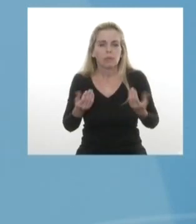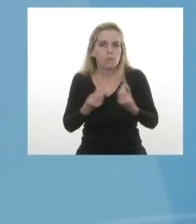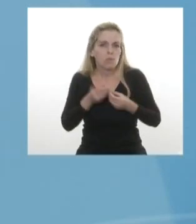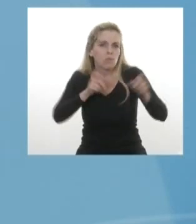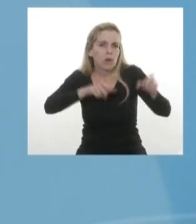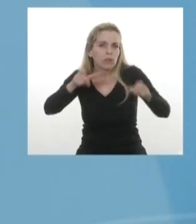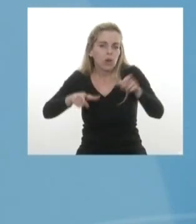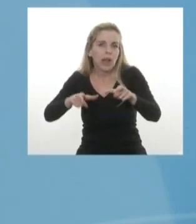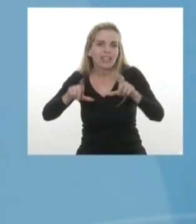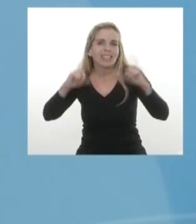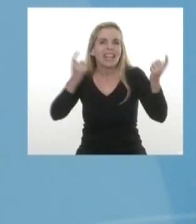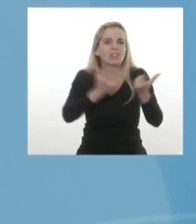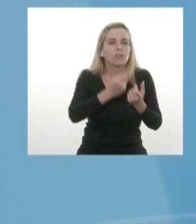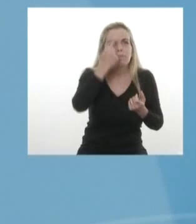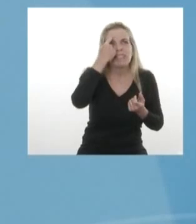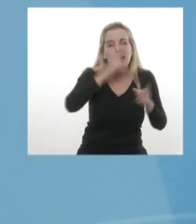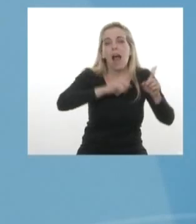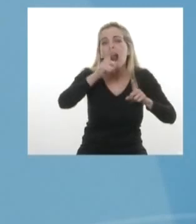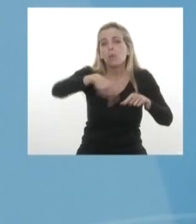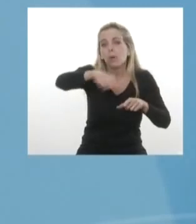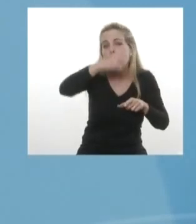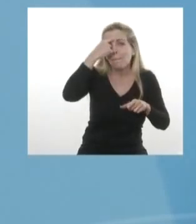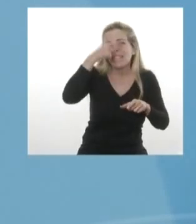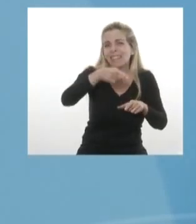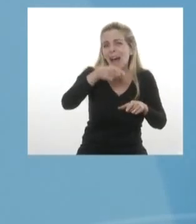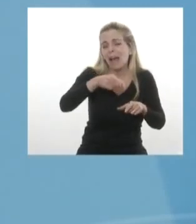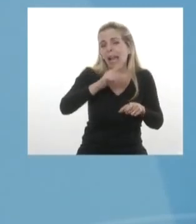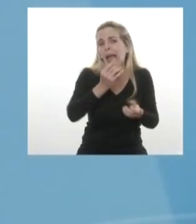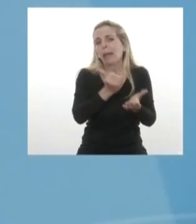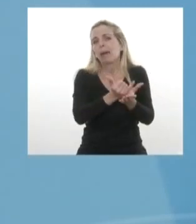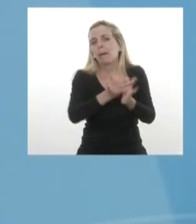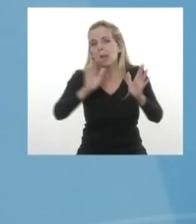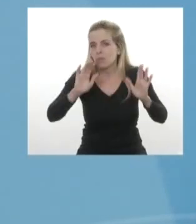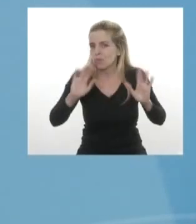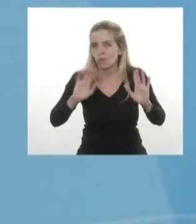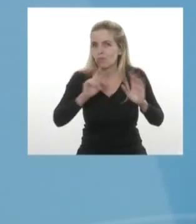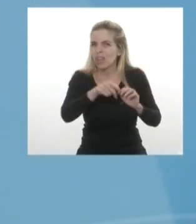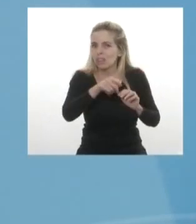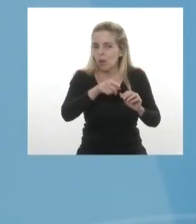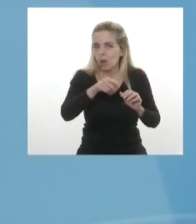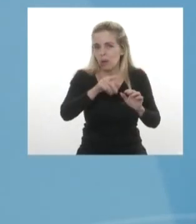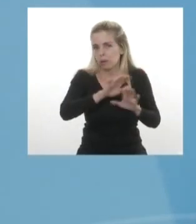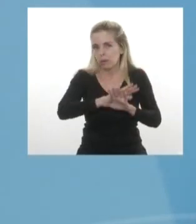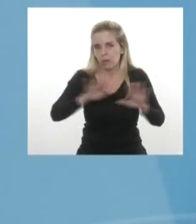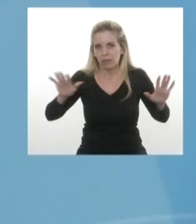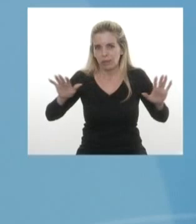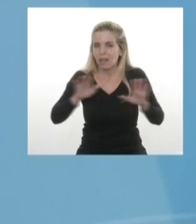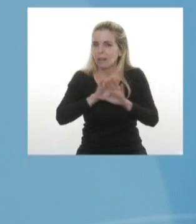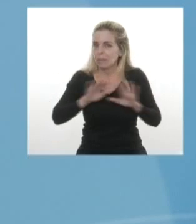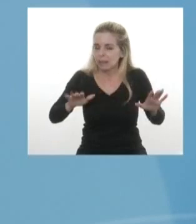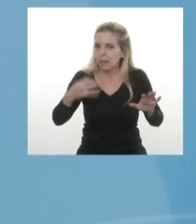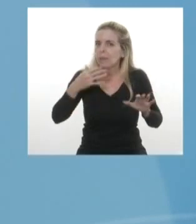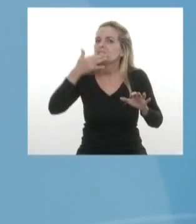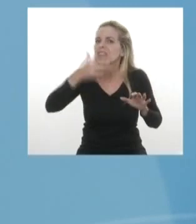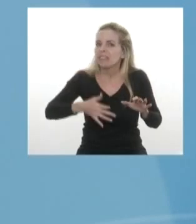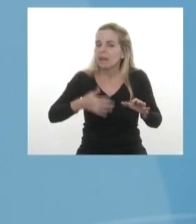sociedad a minimizar el problema. Esa confusión debe terminarse, poniendo en claro lo que